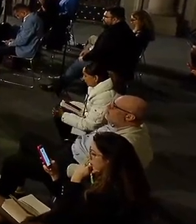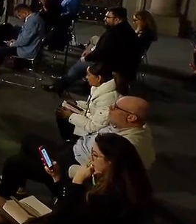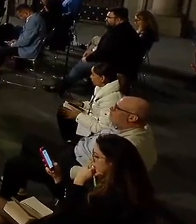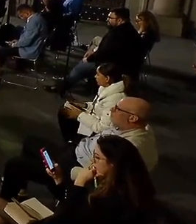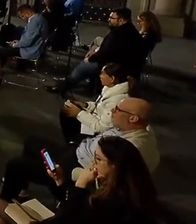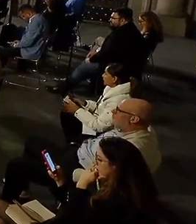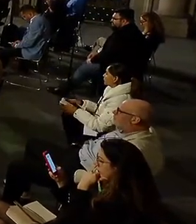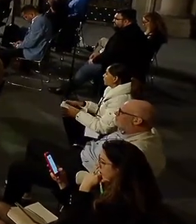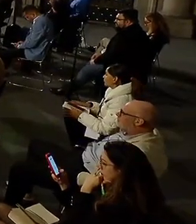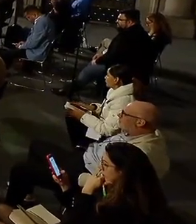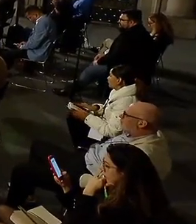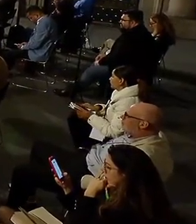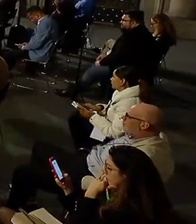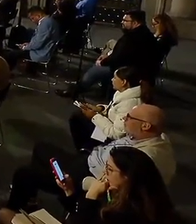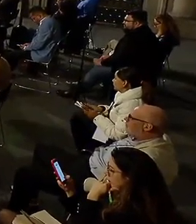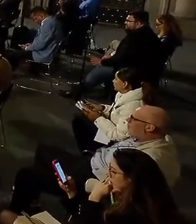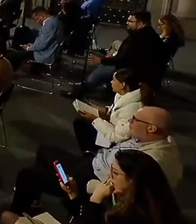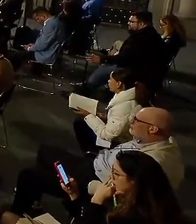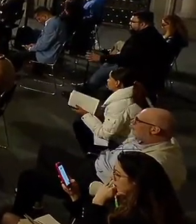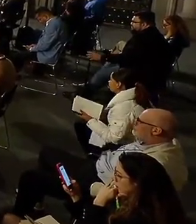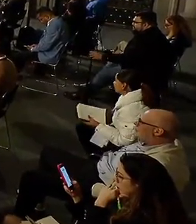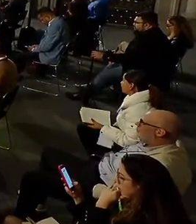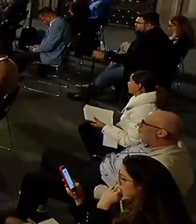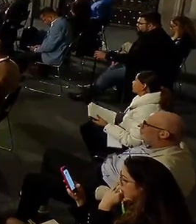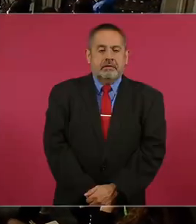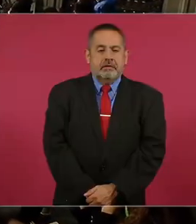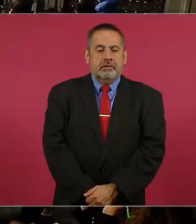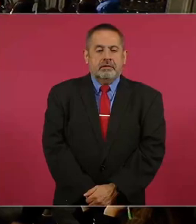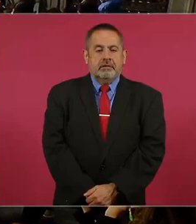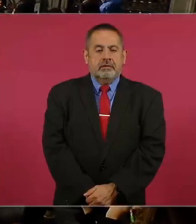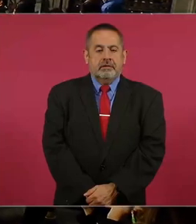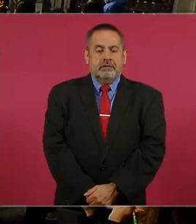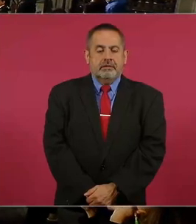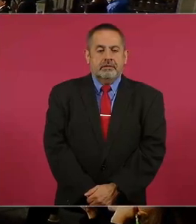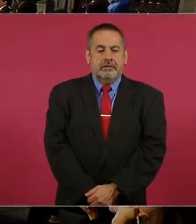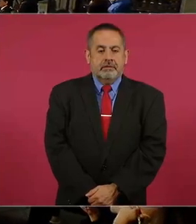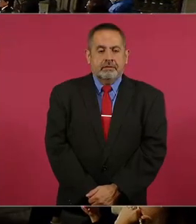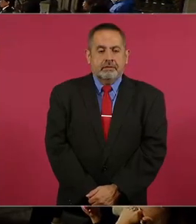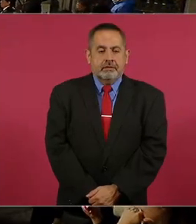¿Cómo ven? Bueno, hasta aquí la sección de hoy. Muchas gracias, señor presidente. Buenos días.